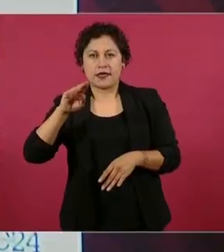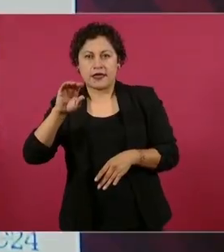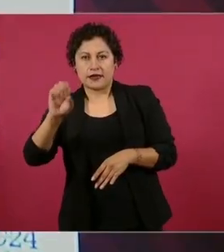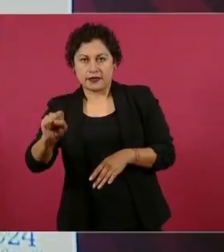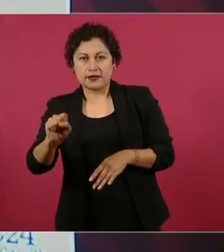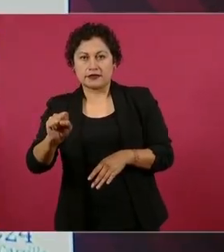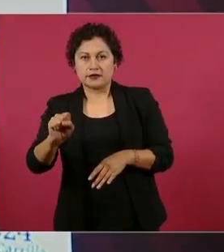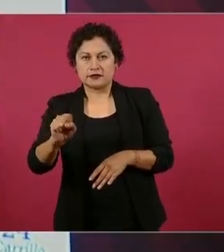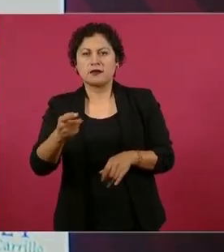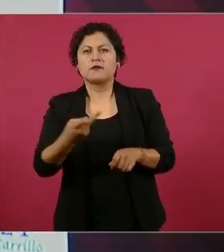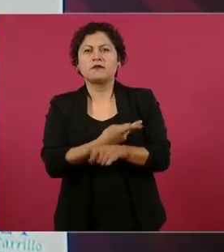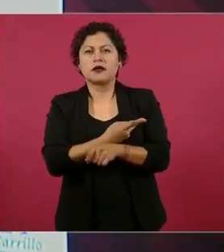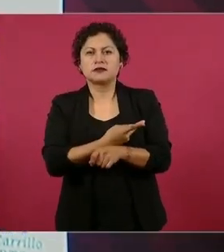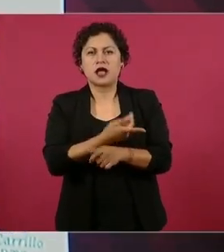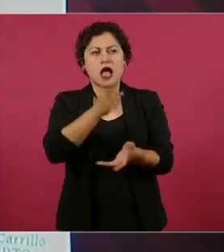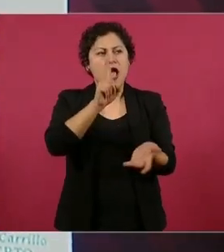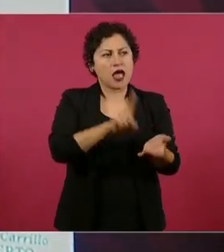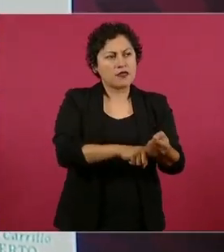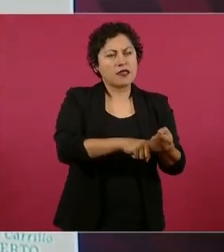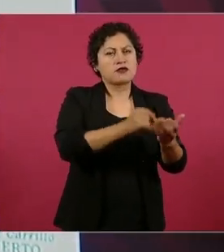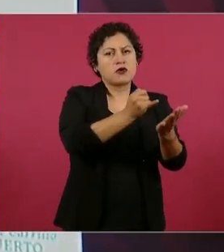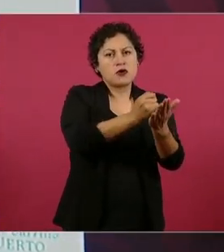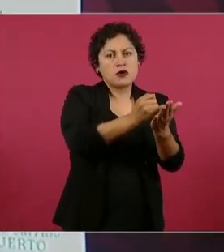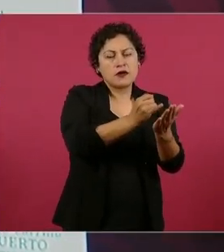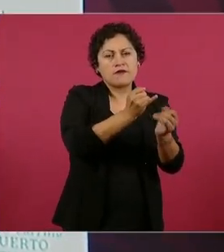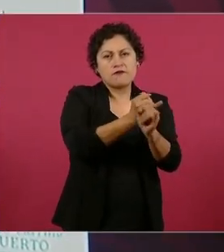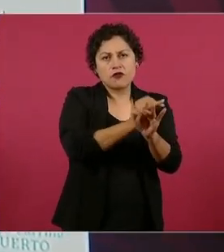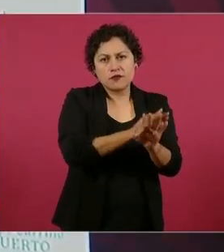los periódicos, Reforma,